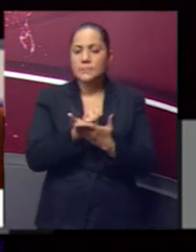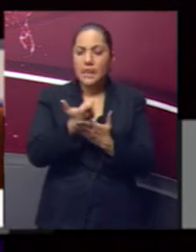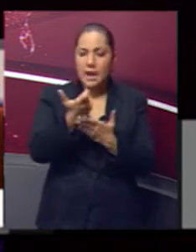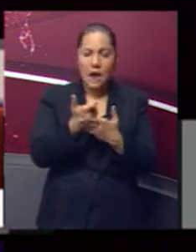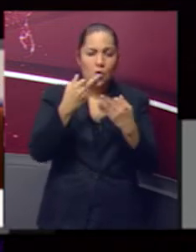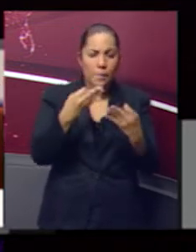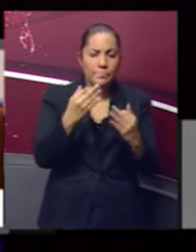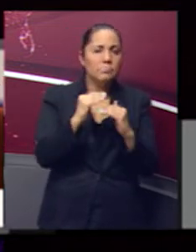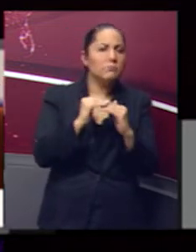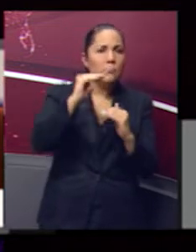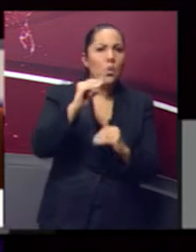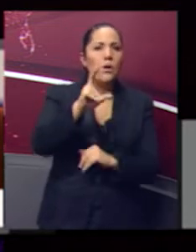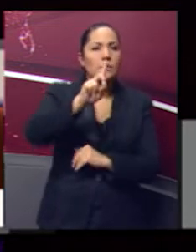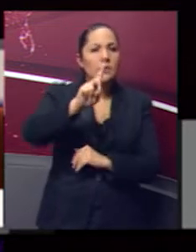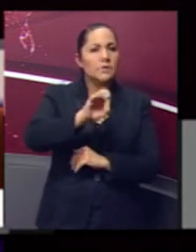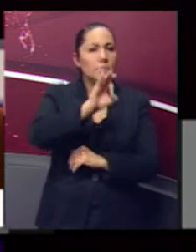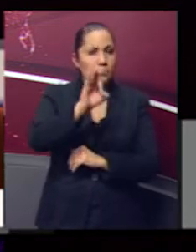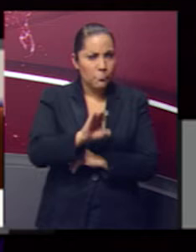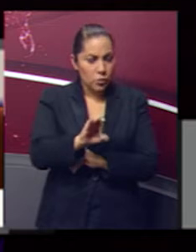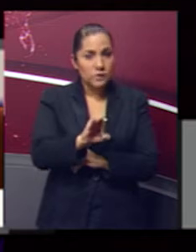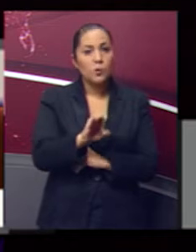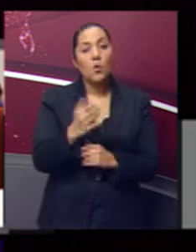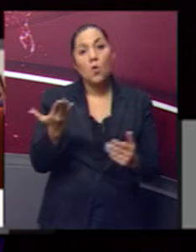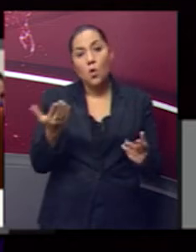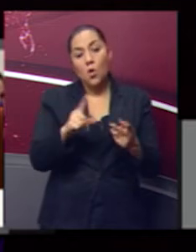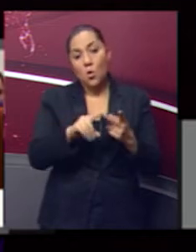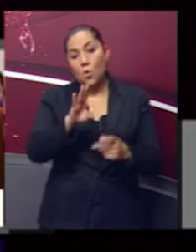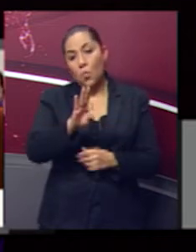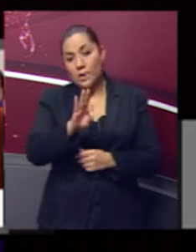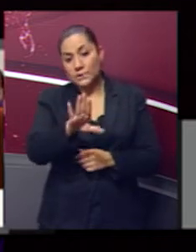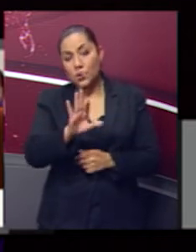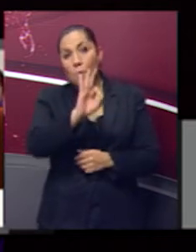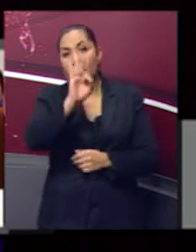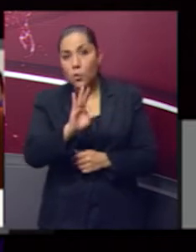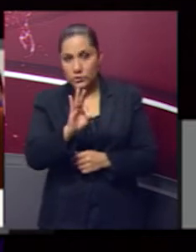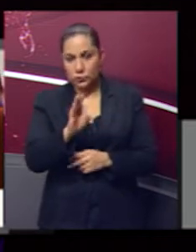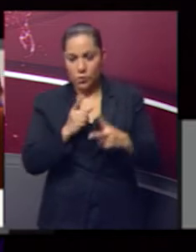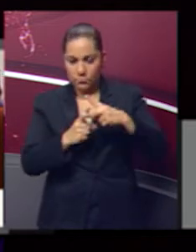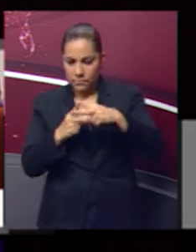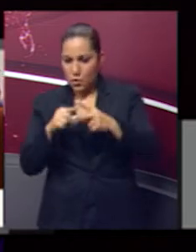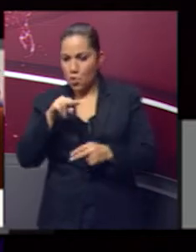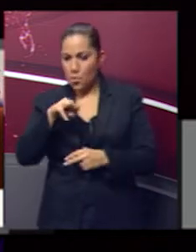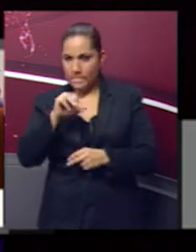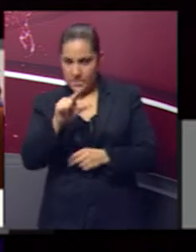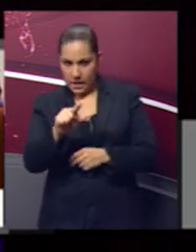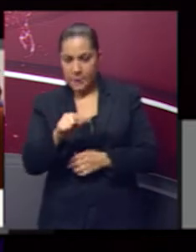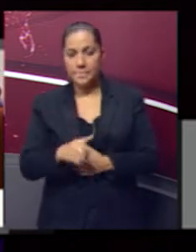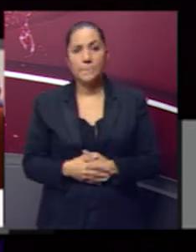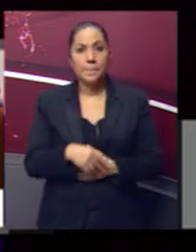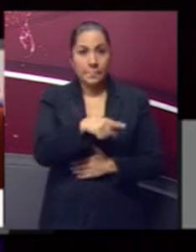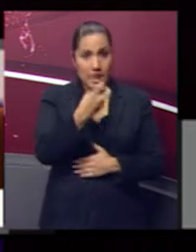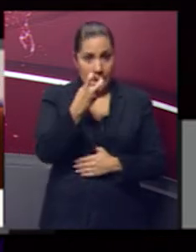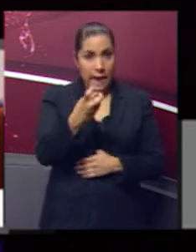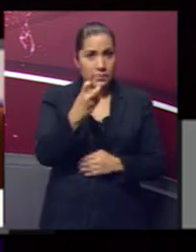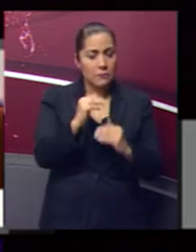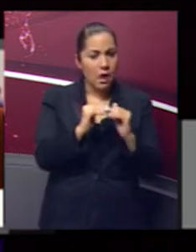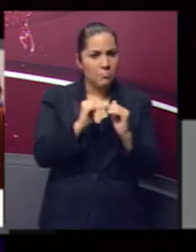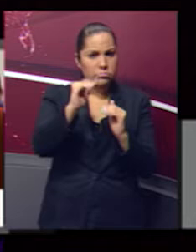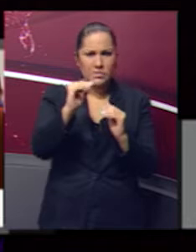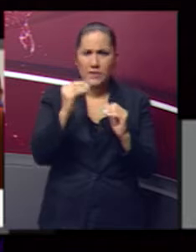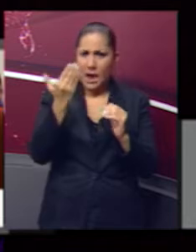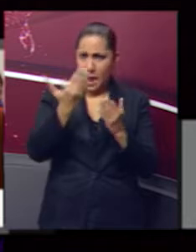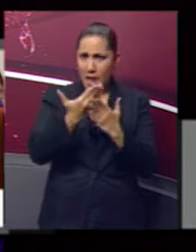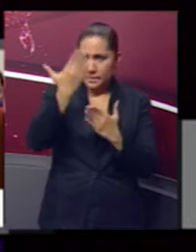un 20% y de un 45% en términos nominales, situación que no ocurría desde